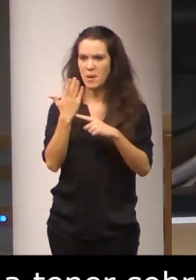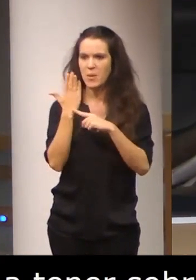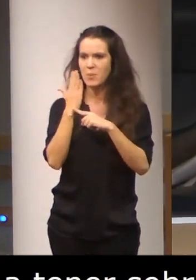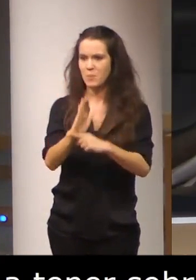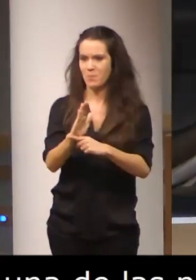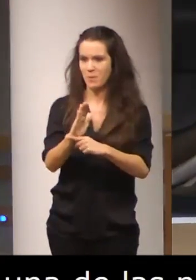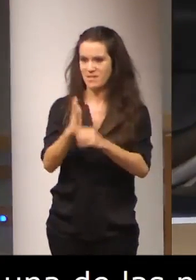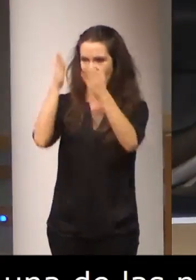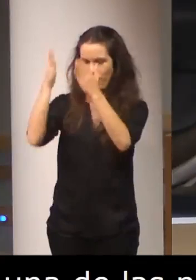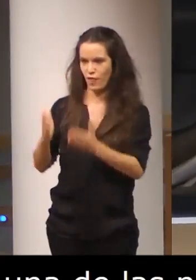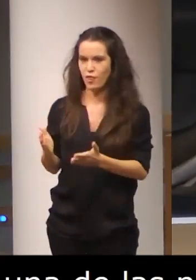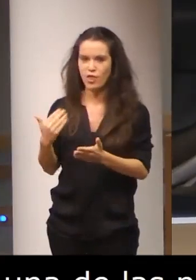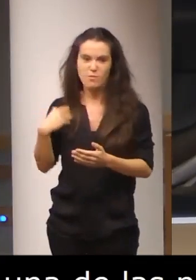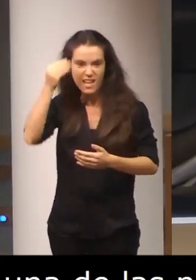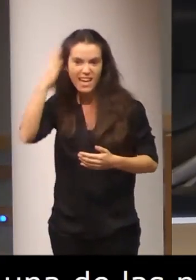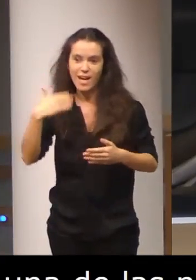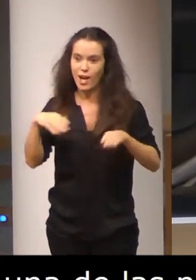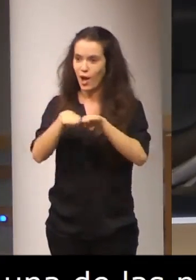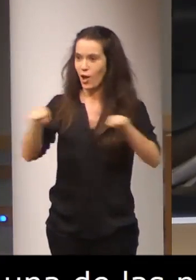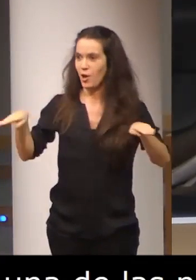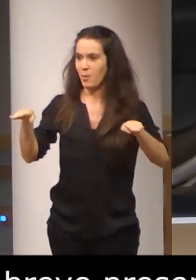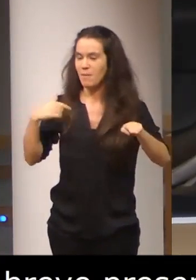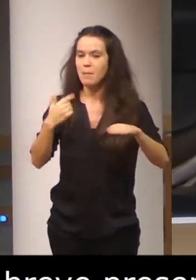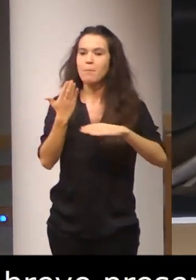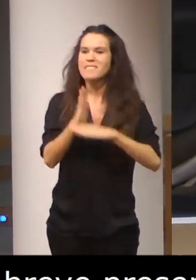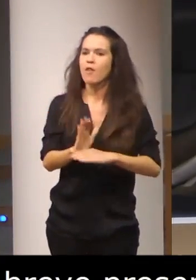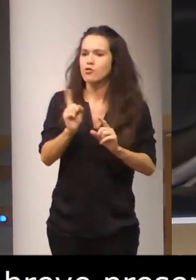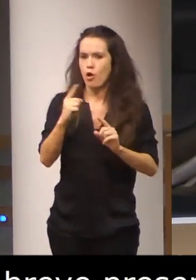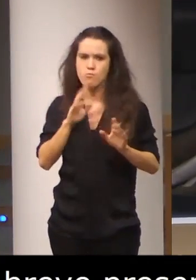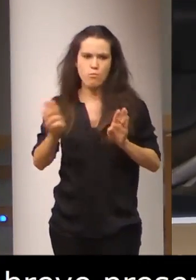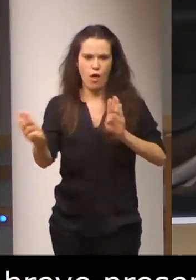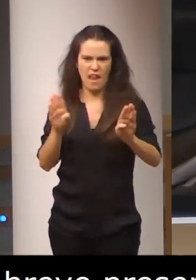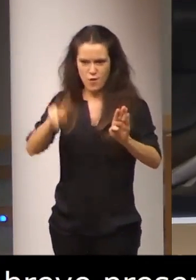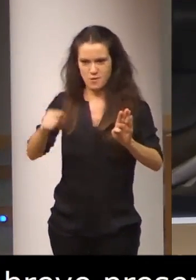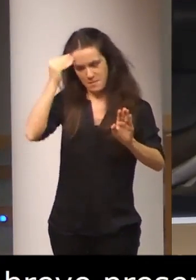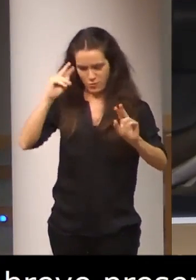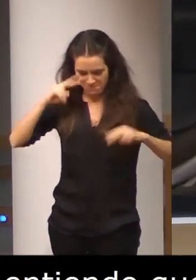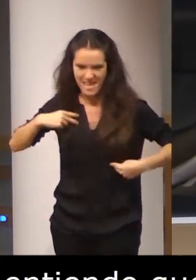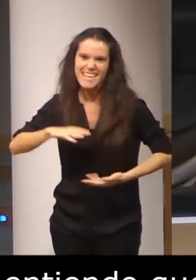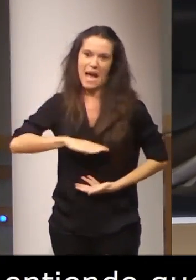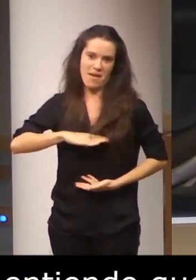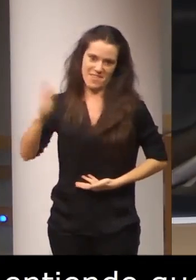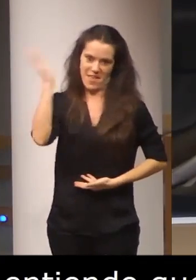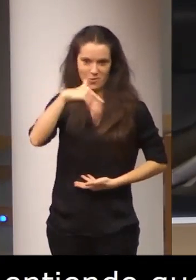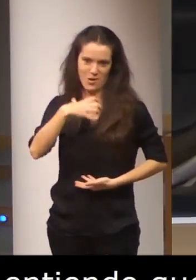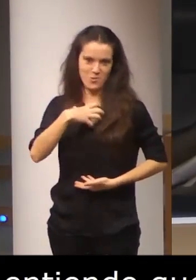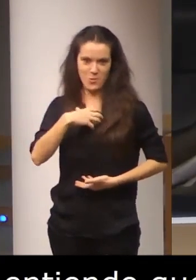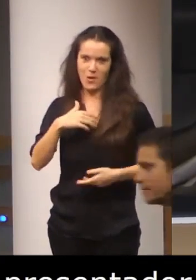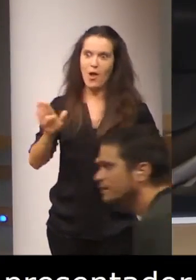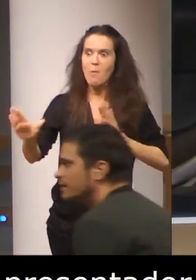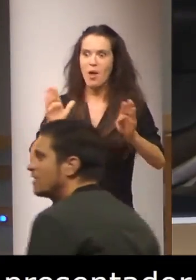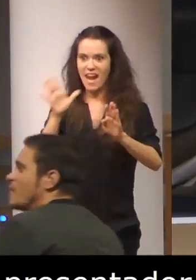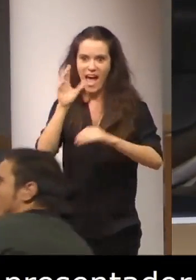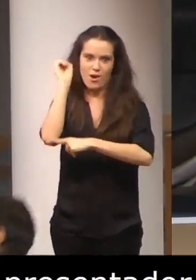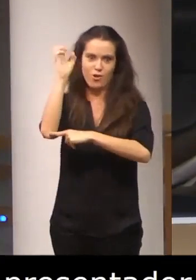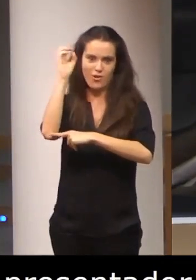verdad es que entiendo que esta es una mesa que tiene presentador, no moderador, porque no me considero capacitado para moderar nada de lo que se va a